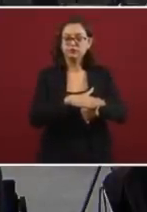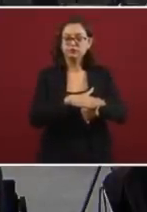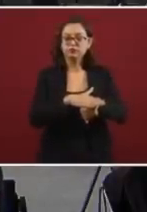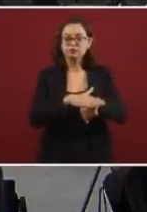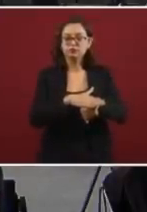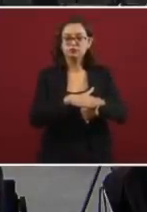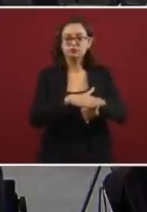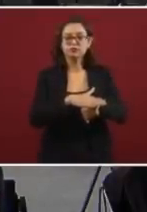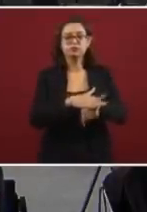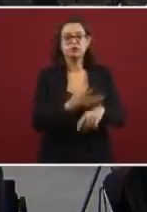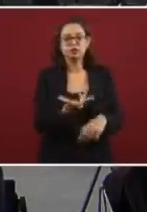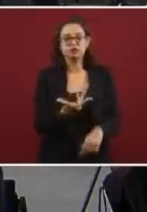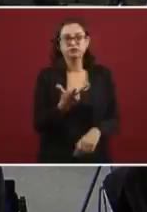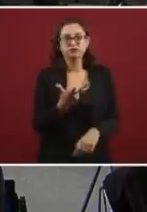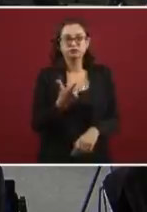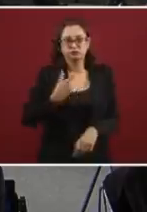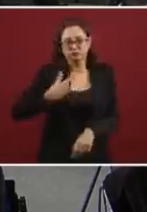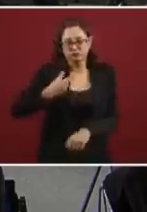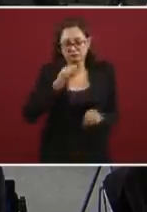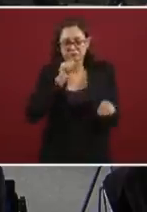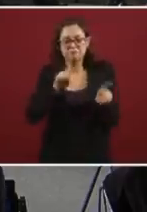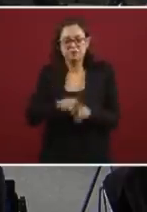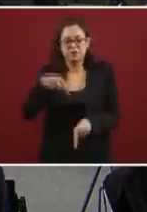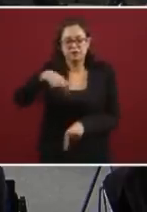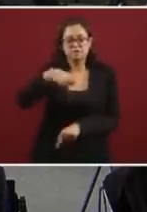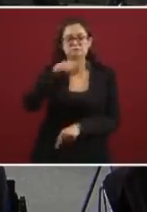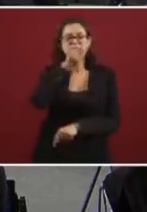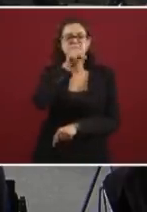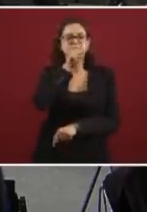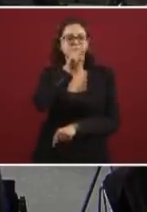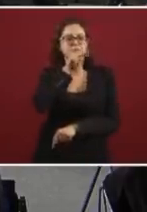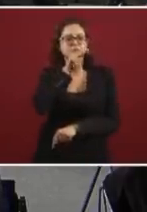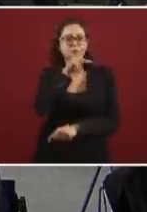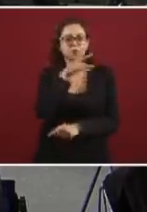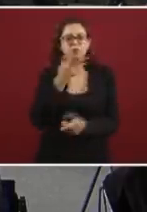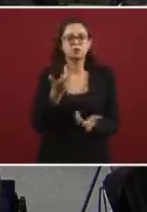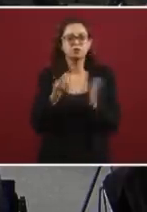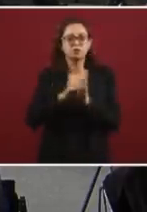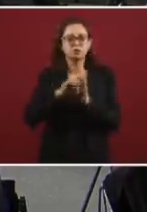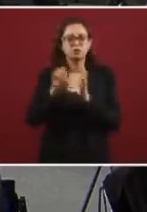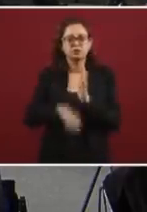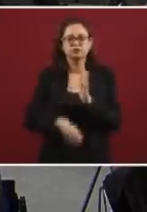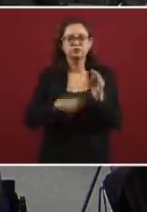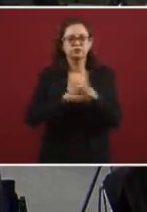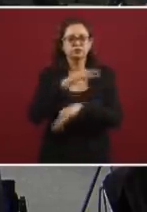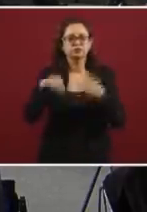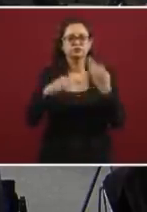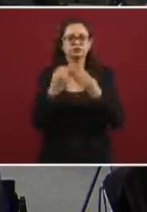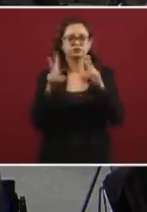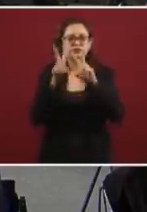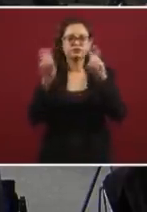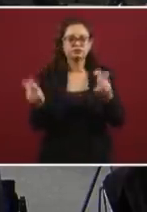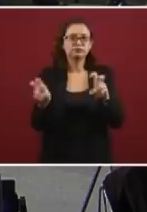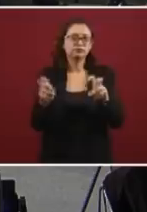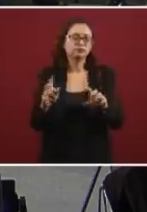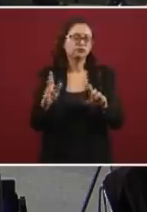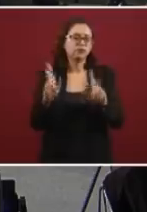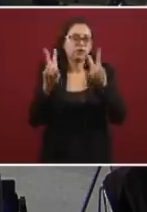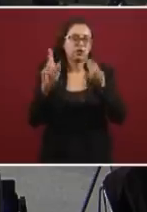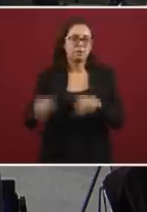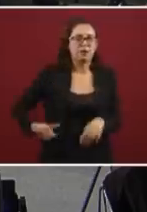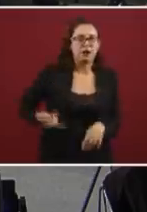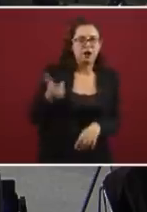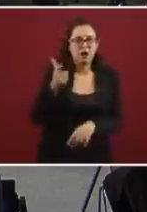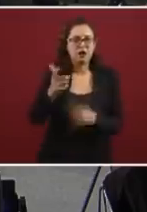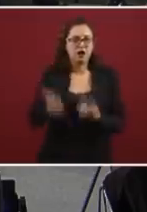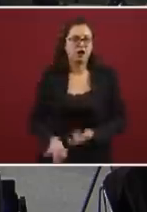expuesto nosotros nuestras preocupaciones por ejemplo todo lo que es el contrabando de armas